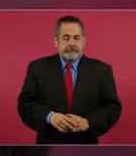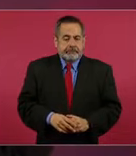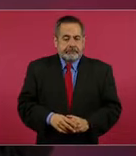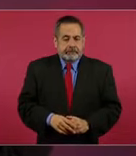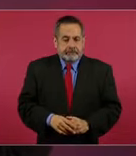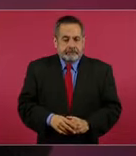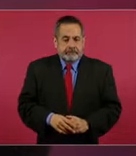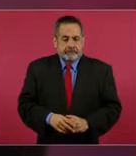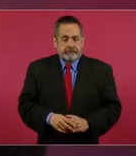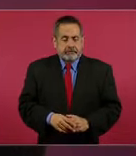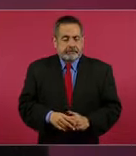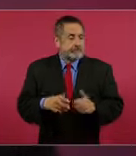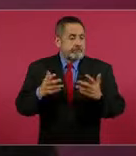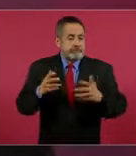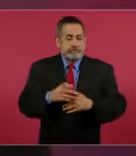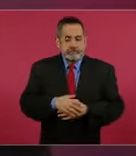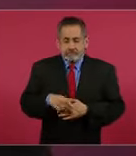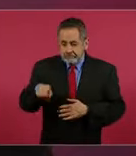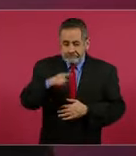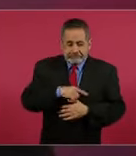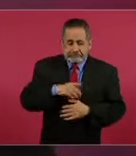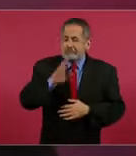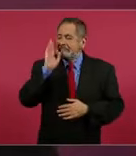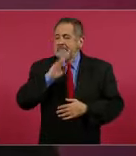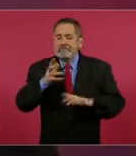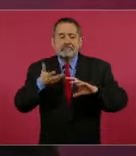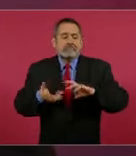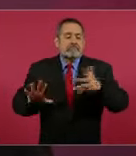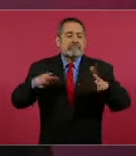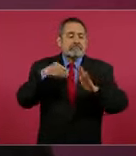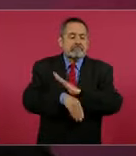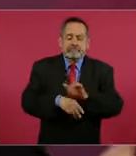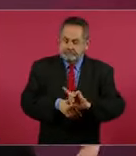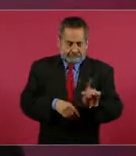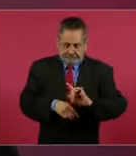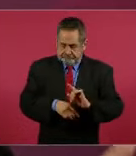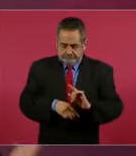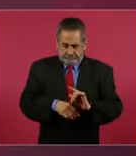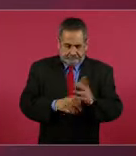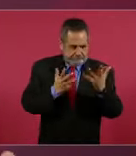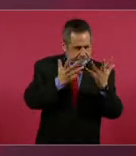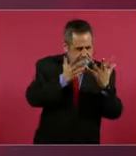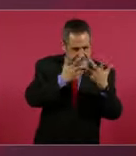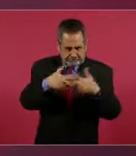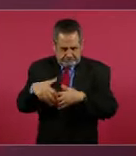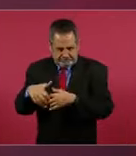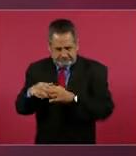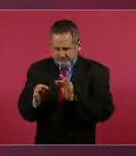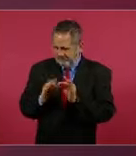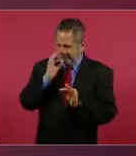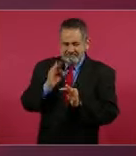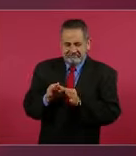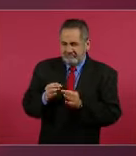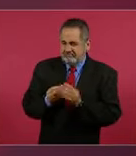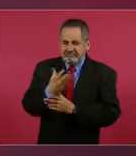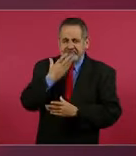nada que pueda impedir que funcione. Todo esto nos